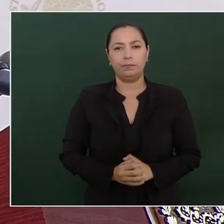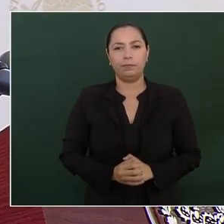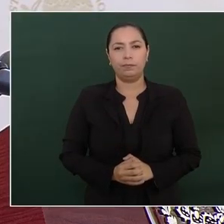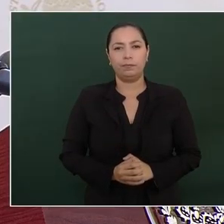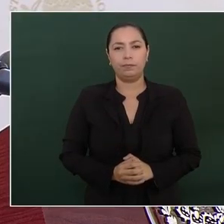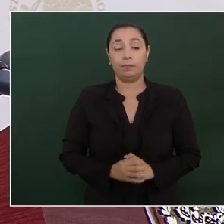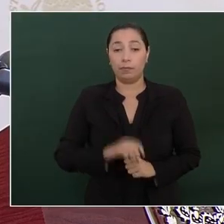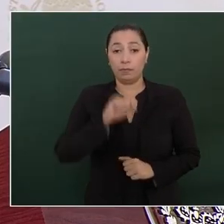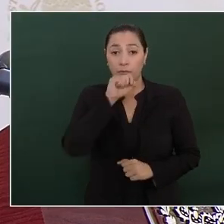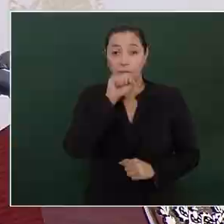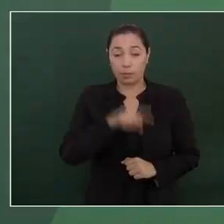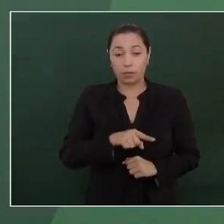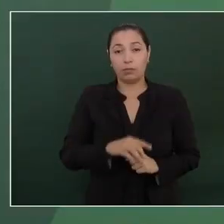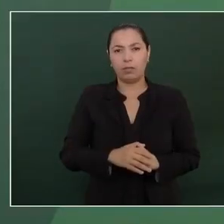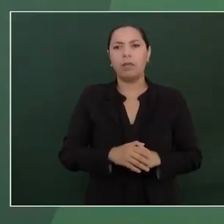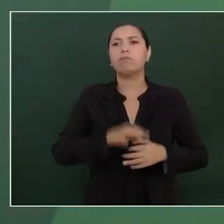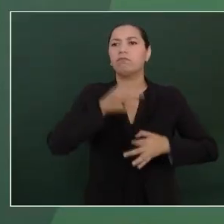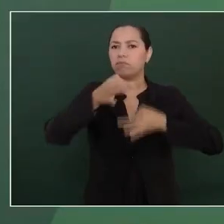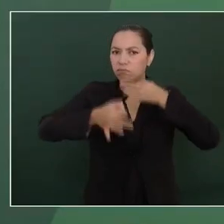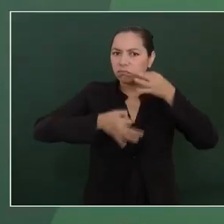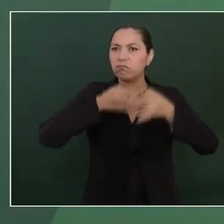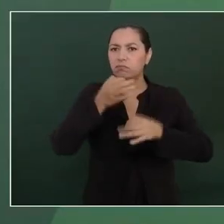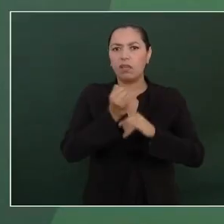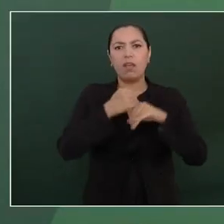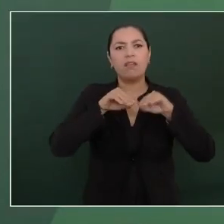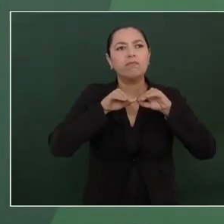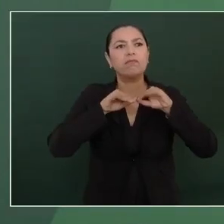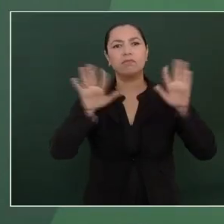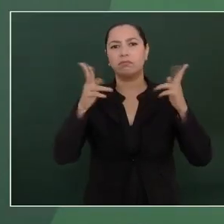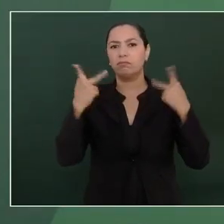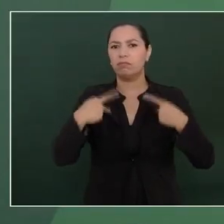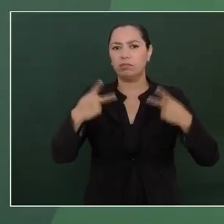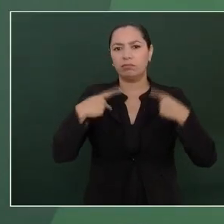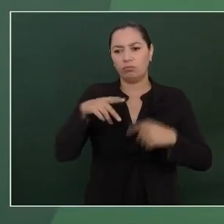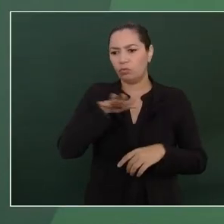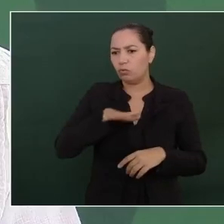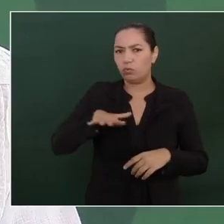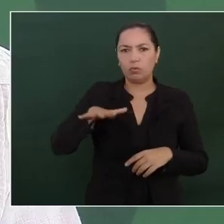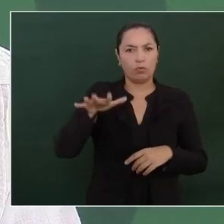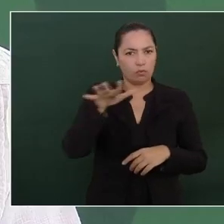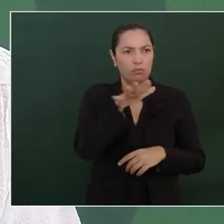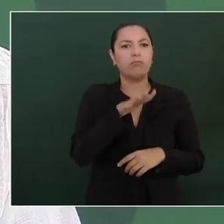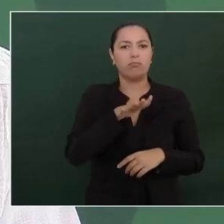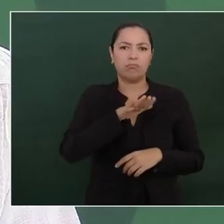Y también que se informe a la gente, que se informe al pueblo.